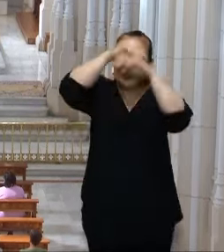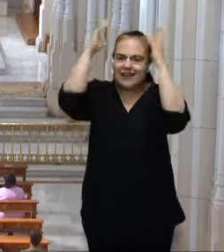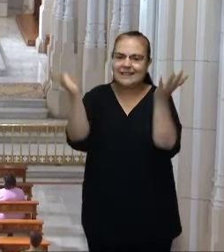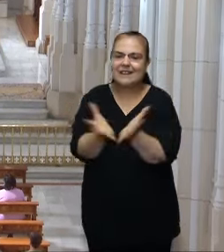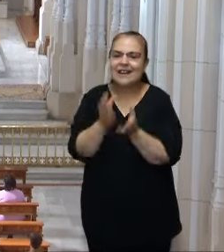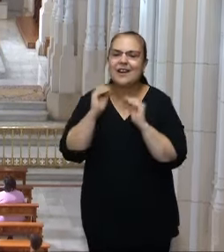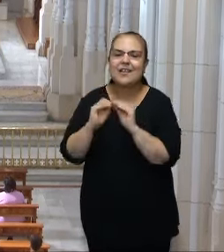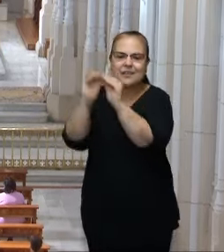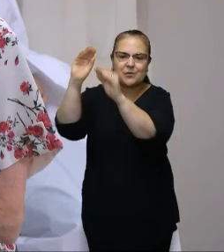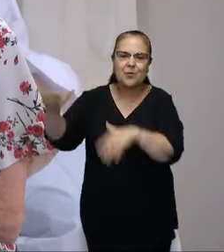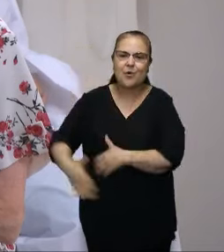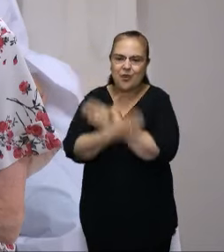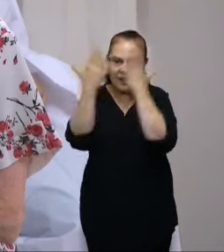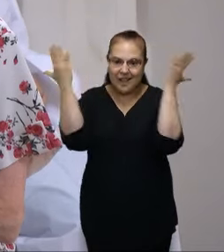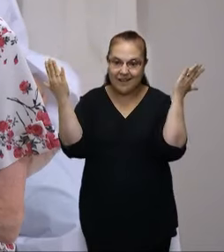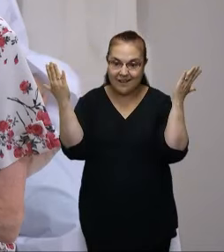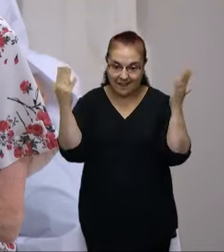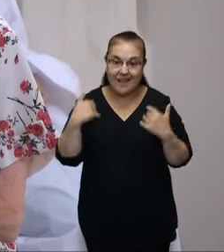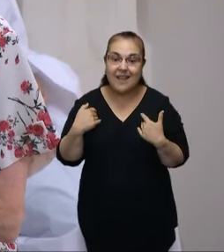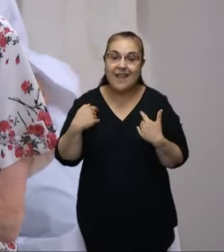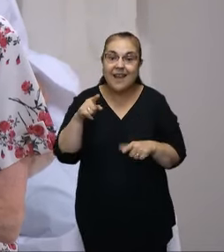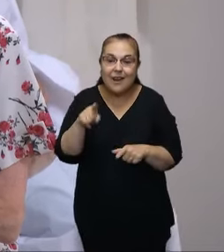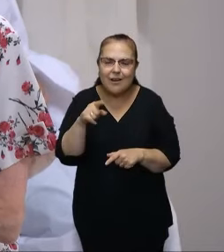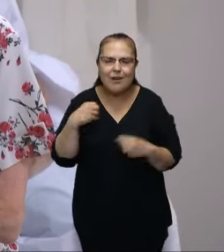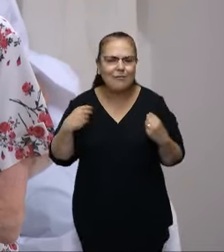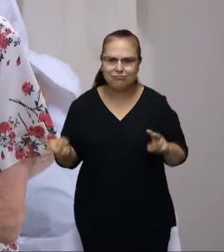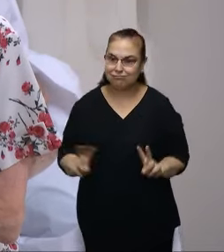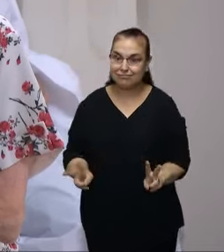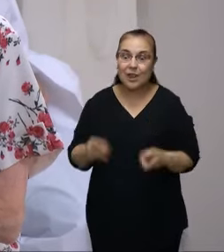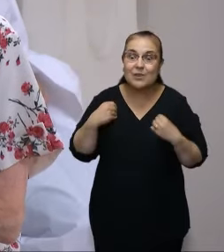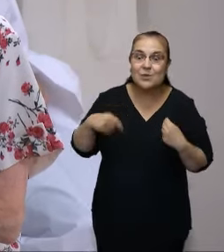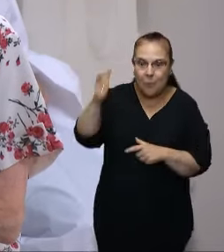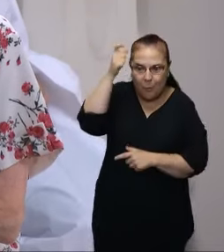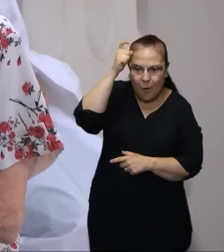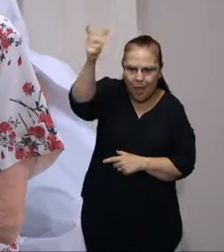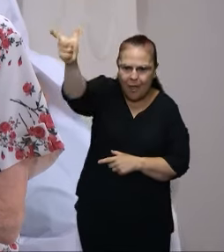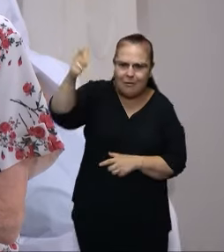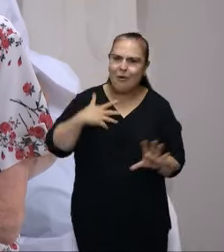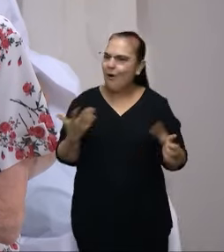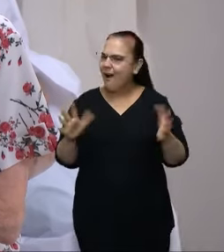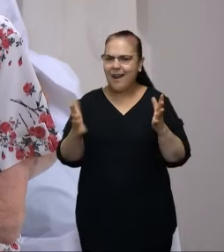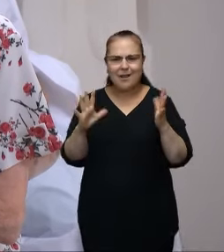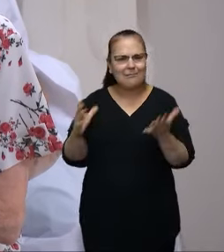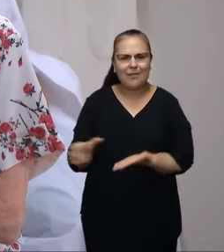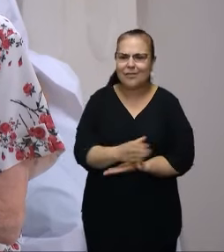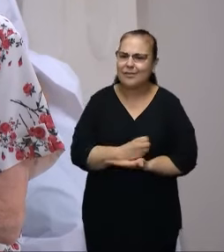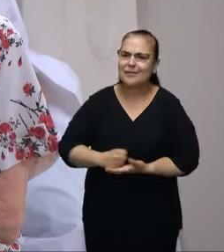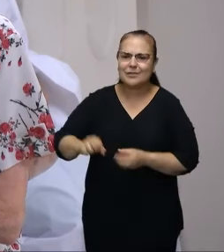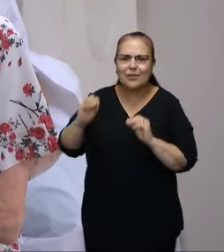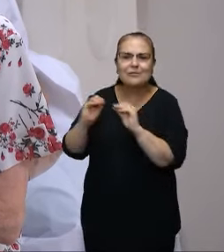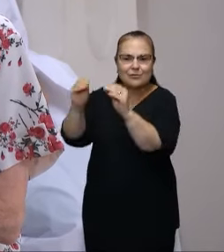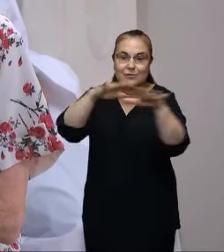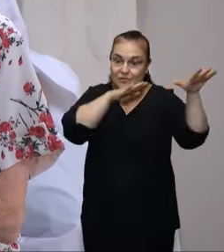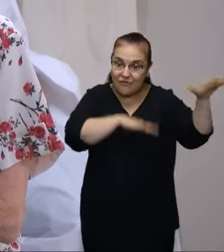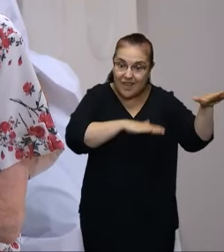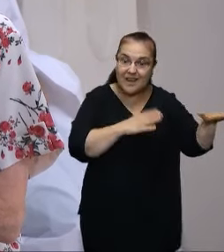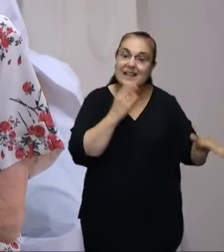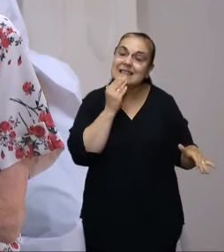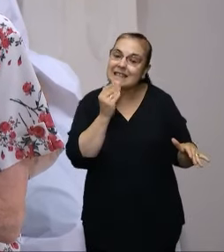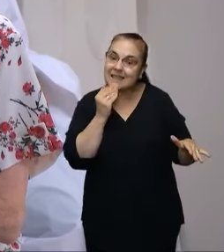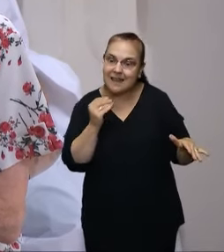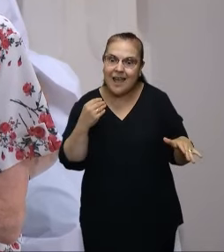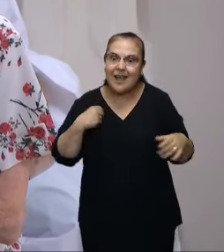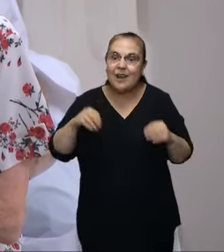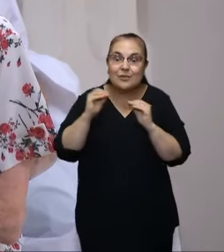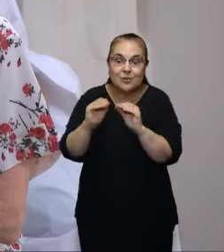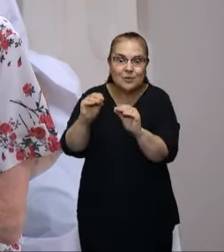de su gloria él acrece el vigor de su pueblo alabanza de todos sus fieles de Israel su